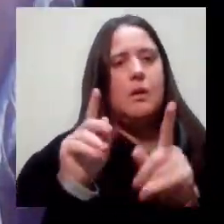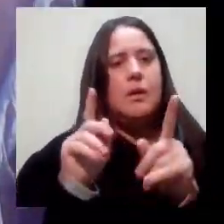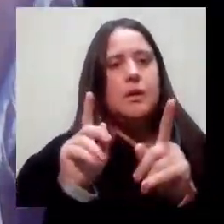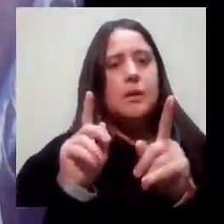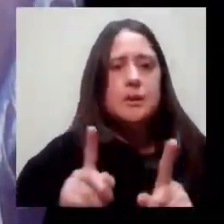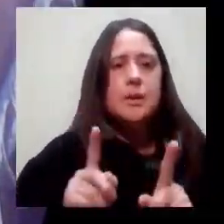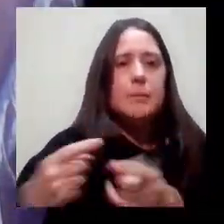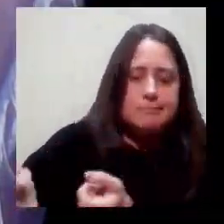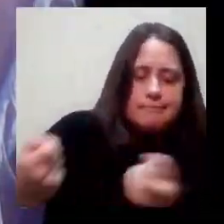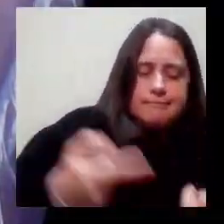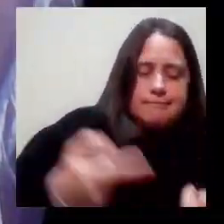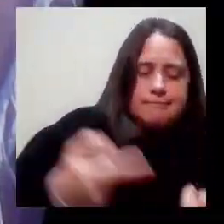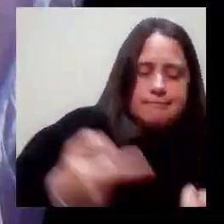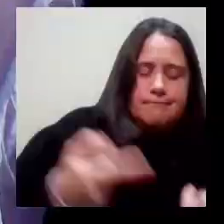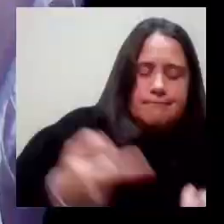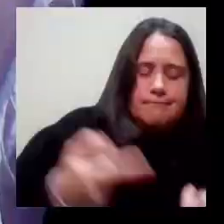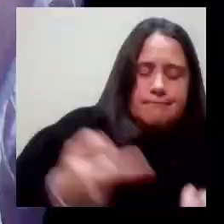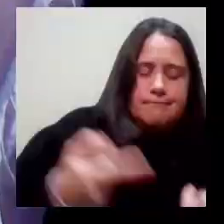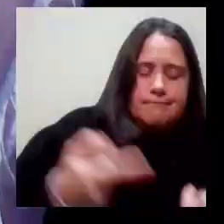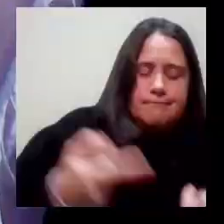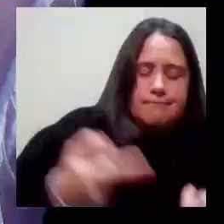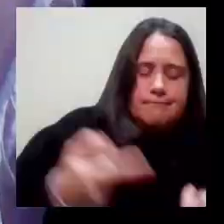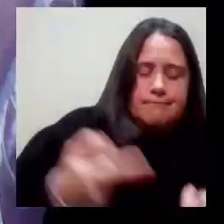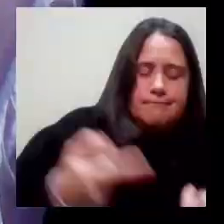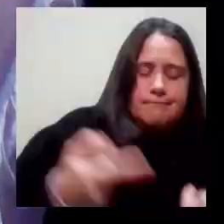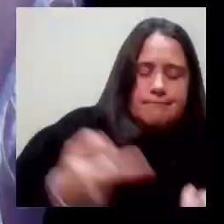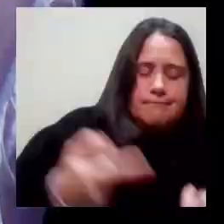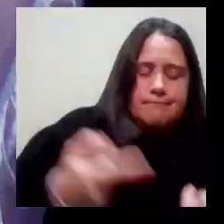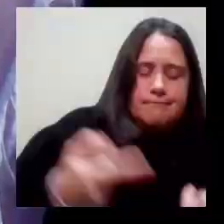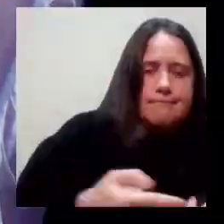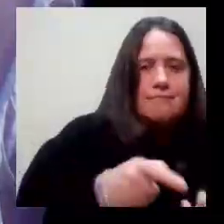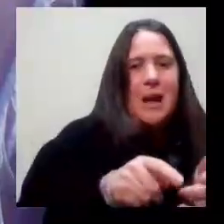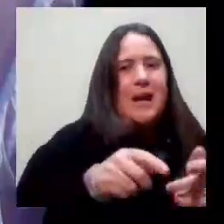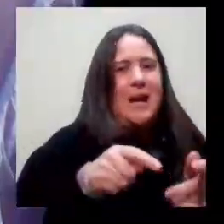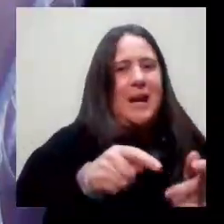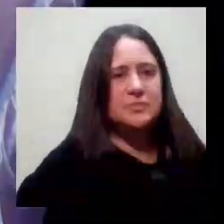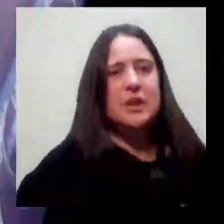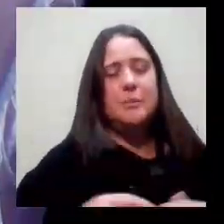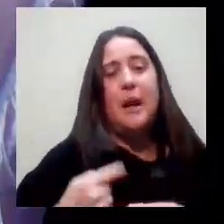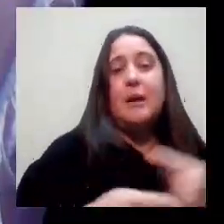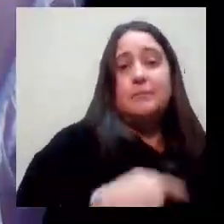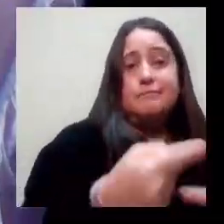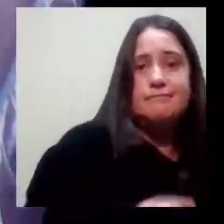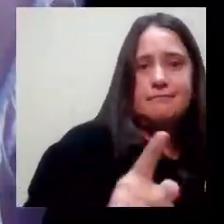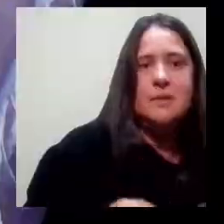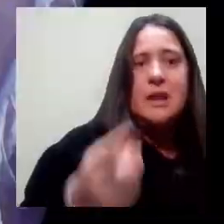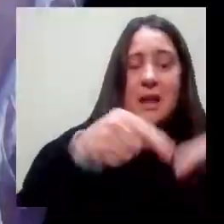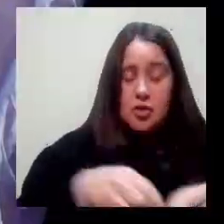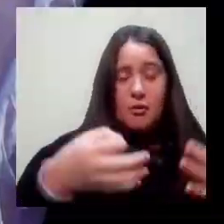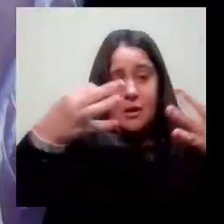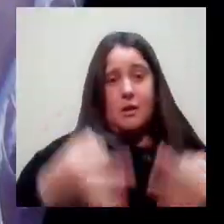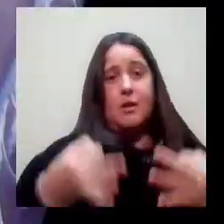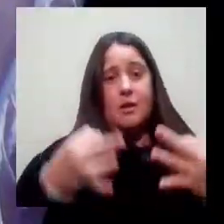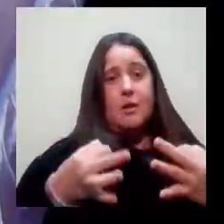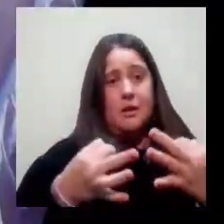pasarla a las próximas generaciones y que las próximas generaciones la pasen a la siguiente. Eso es lo que realmente nos va a